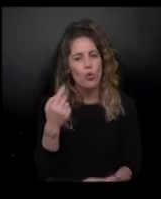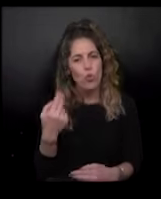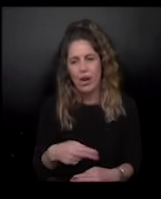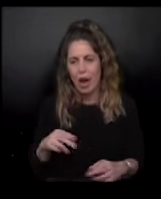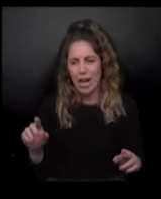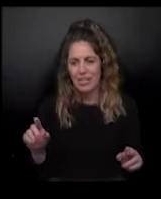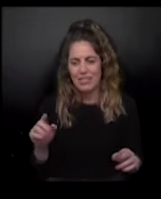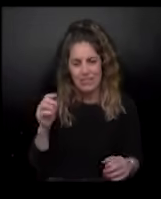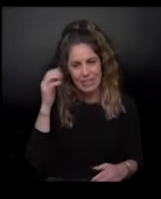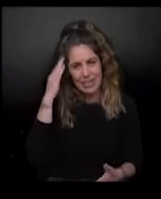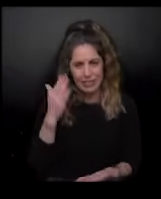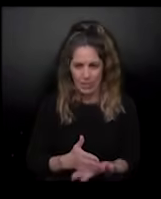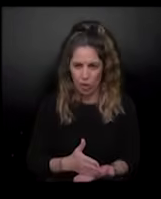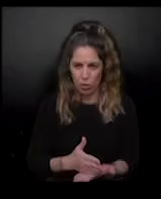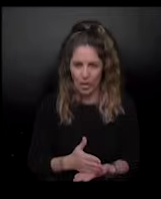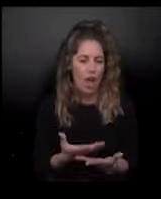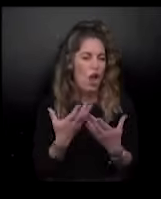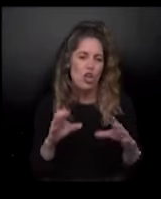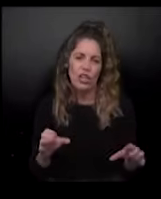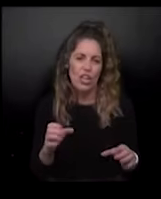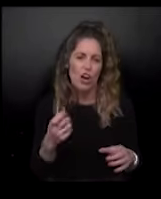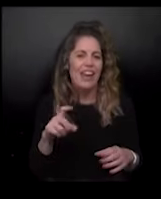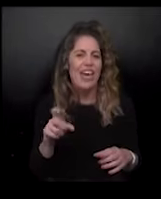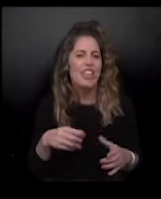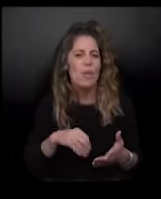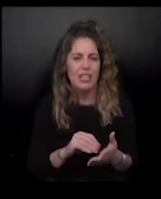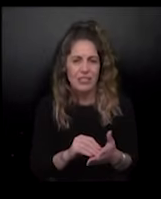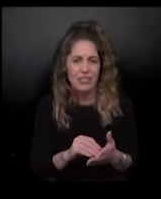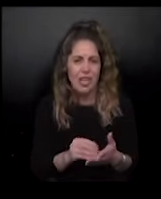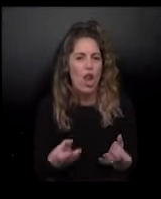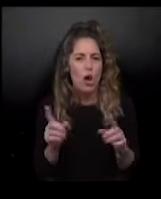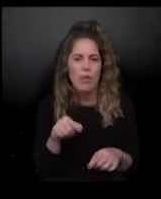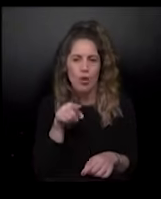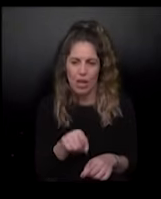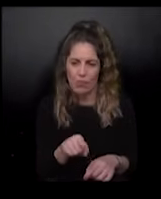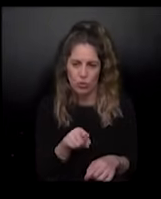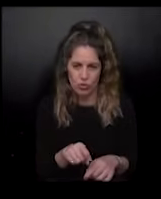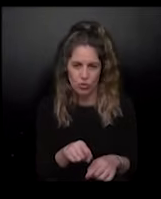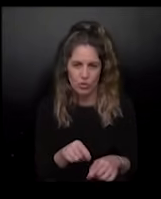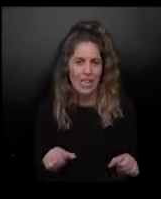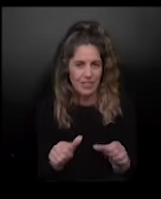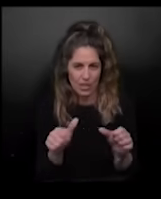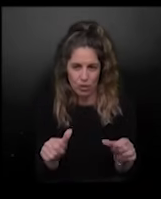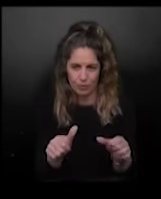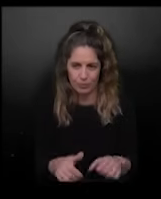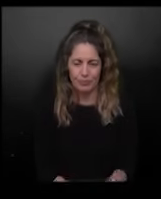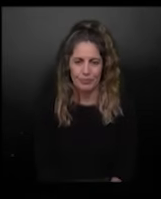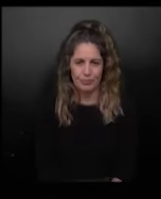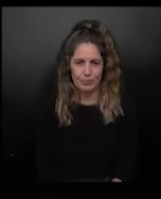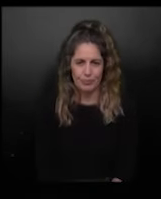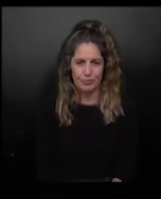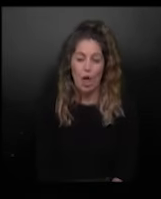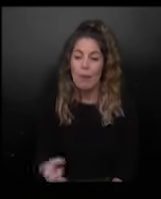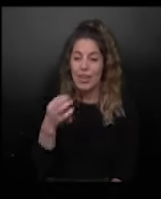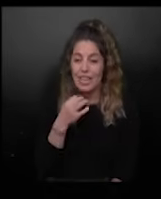de estado no quiero que a nadie más le pase lo que a vos te pasó Me